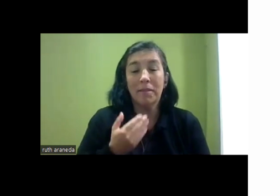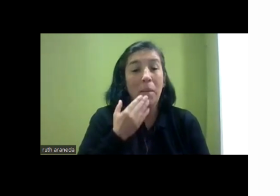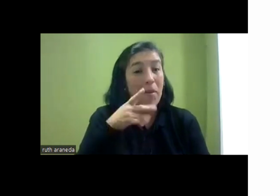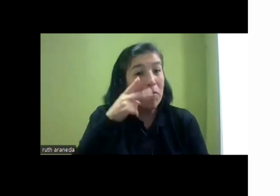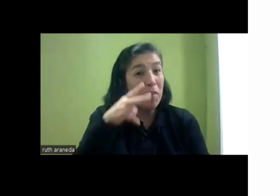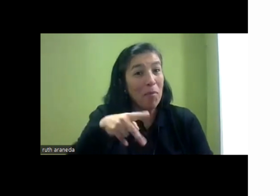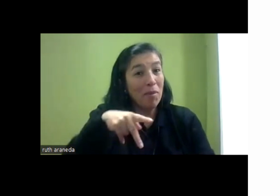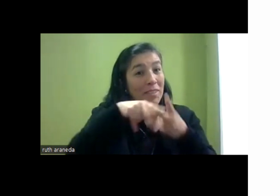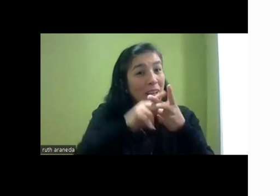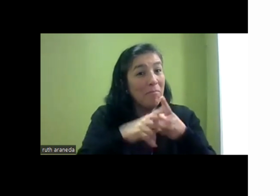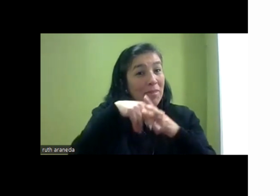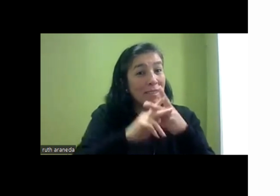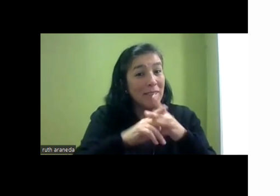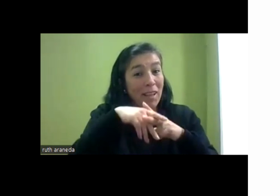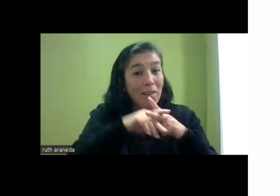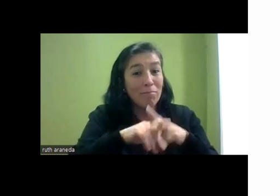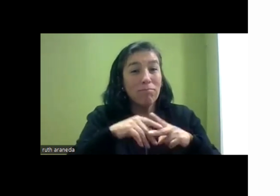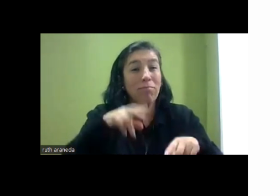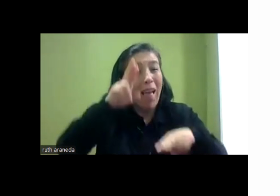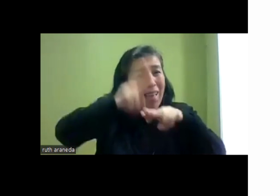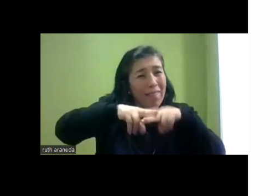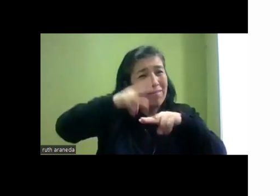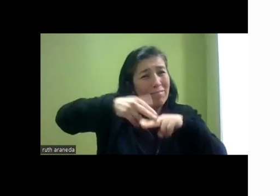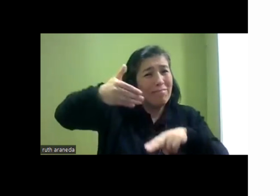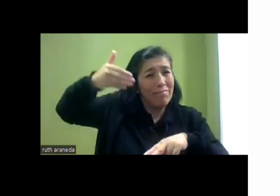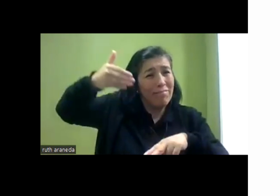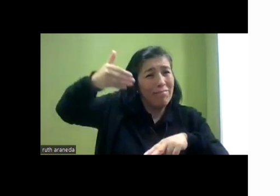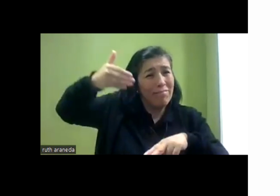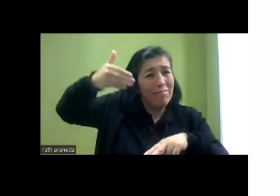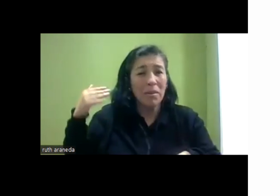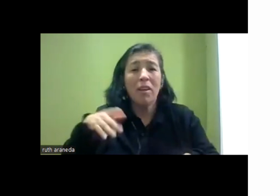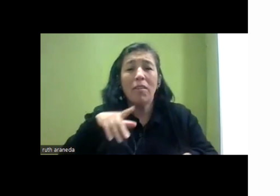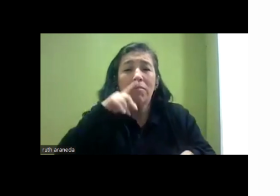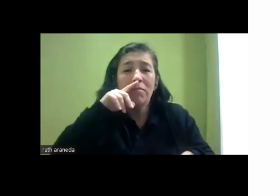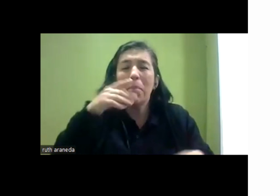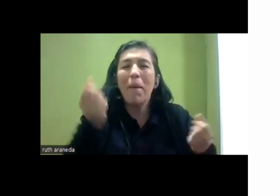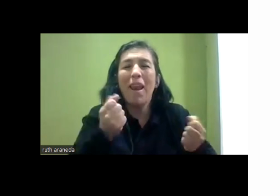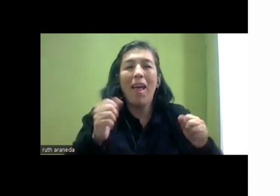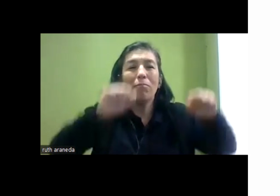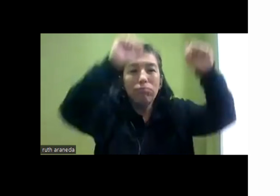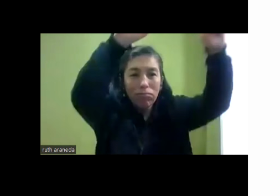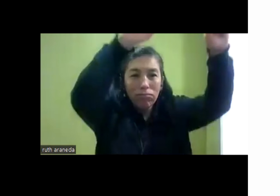instrumentos textiles prehispánicos, usos y torteras para